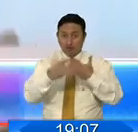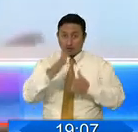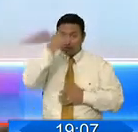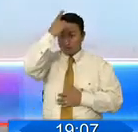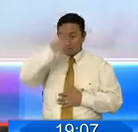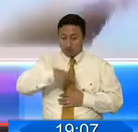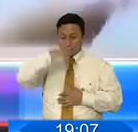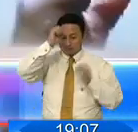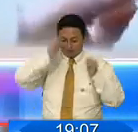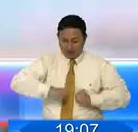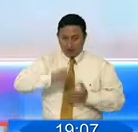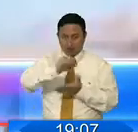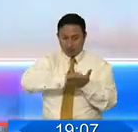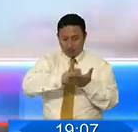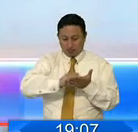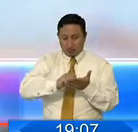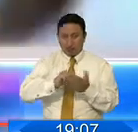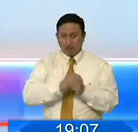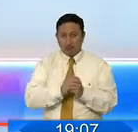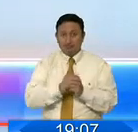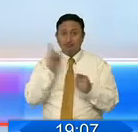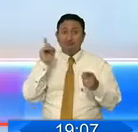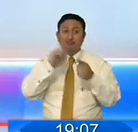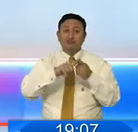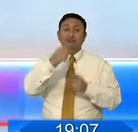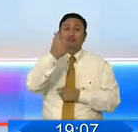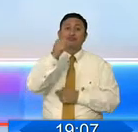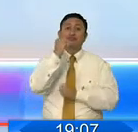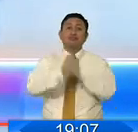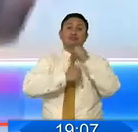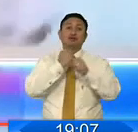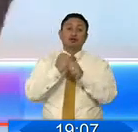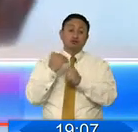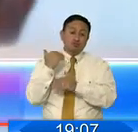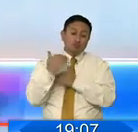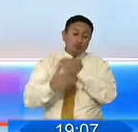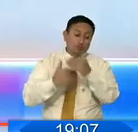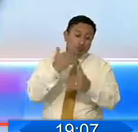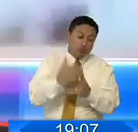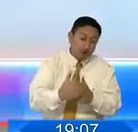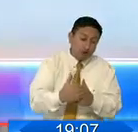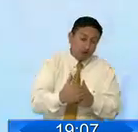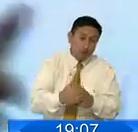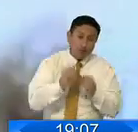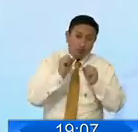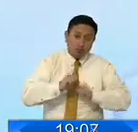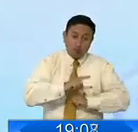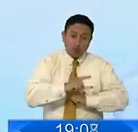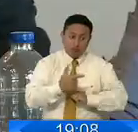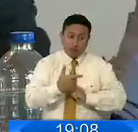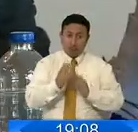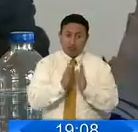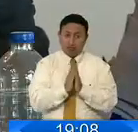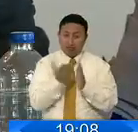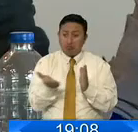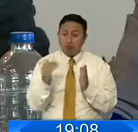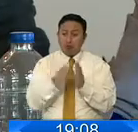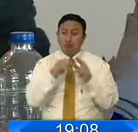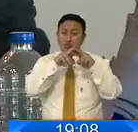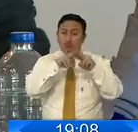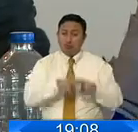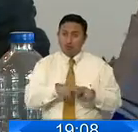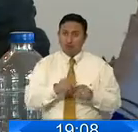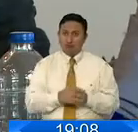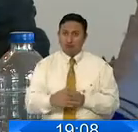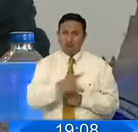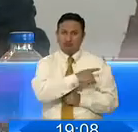ejecutoriada hasta 10 años después, se podría plantear el recurso de revisión. A Fajardo le llama la